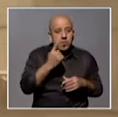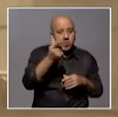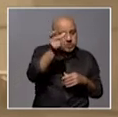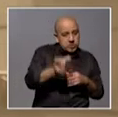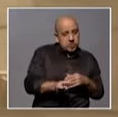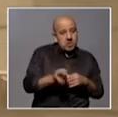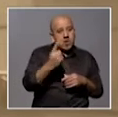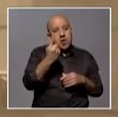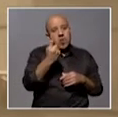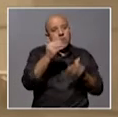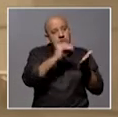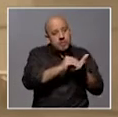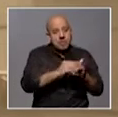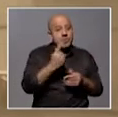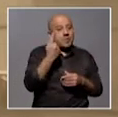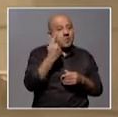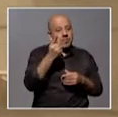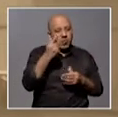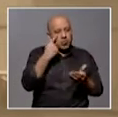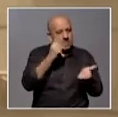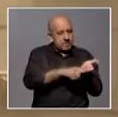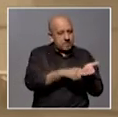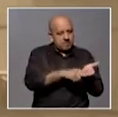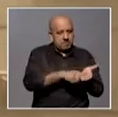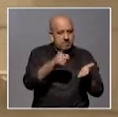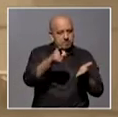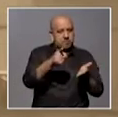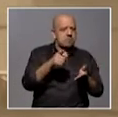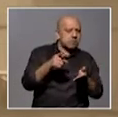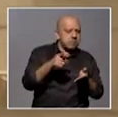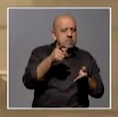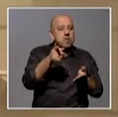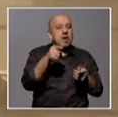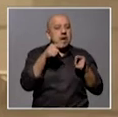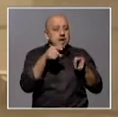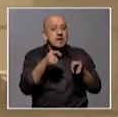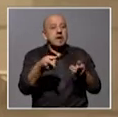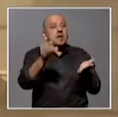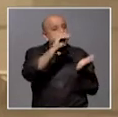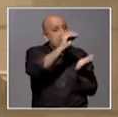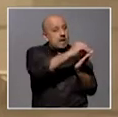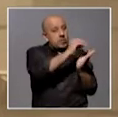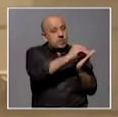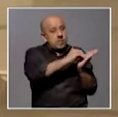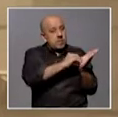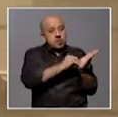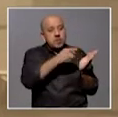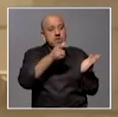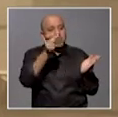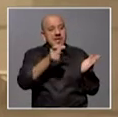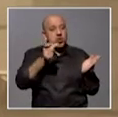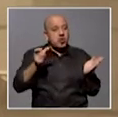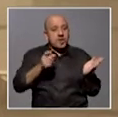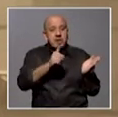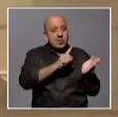incumplimiento. Primero se observa, se intima a la persona, se registran los datos, ahí pasa a ocupar lo que tiene que ver un registro de infractores del